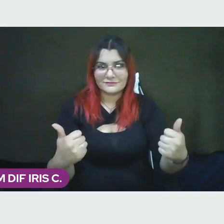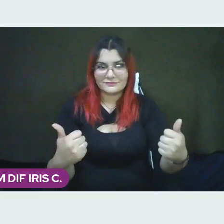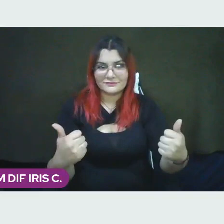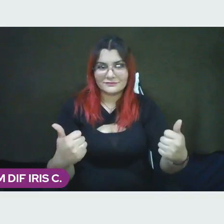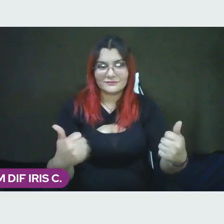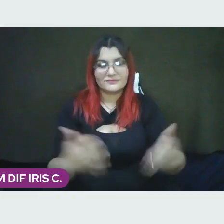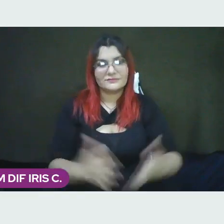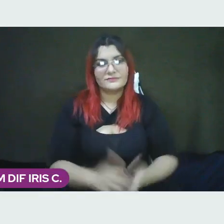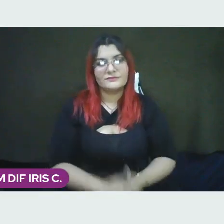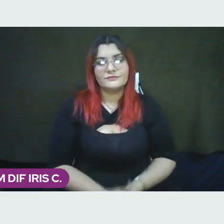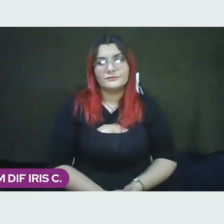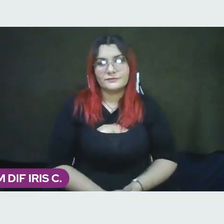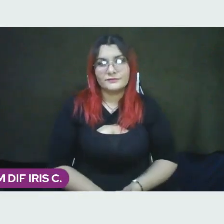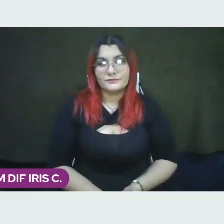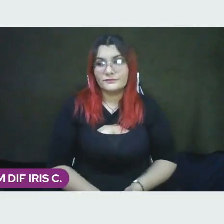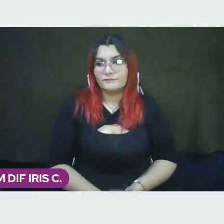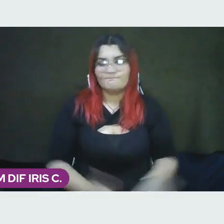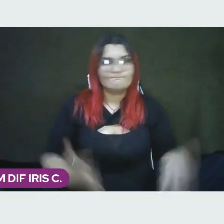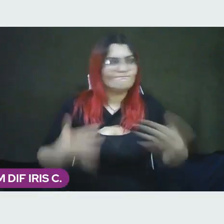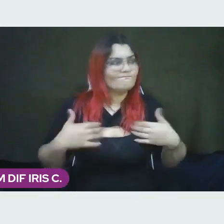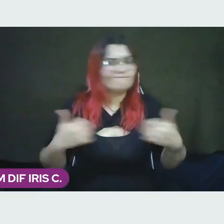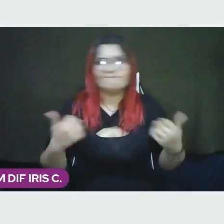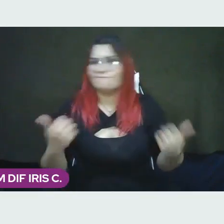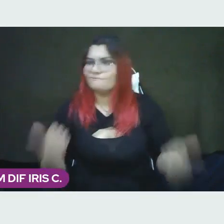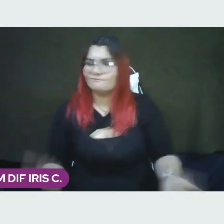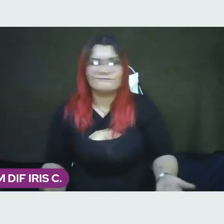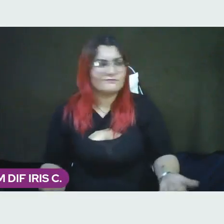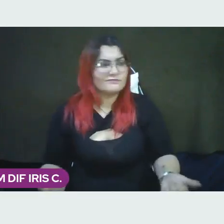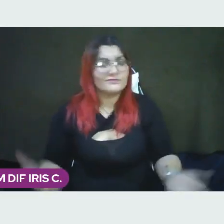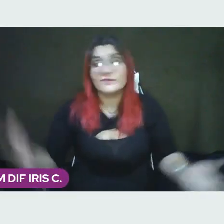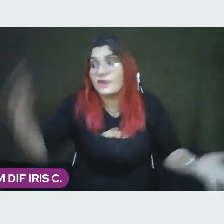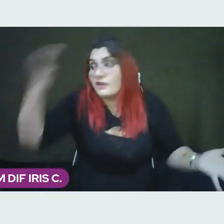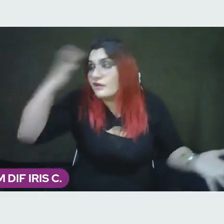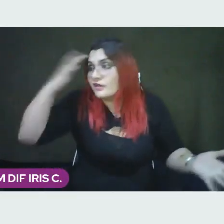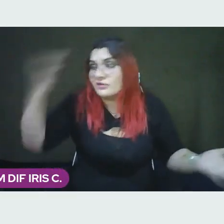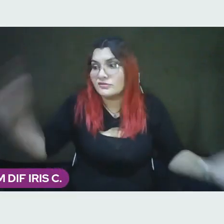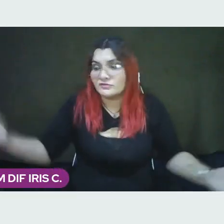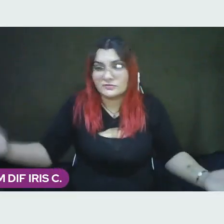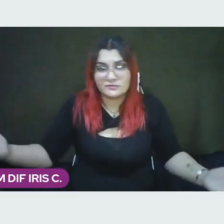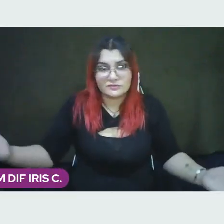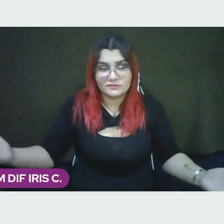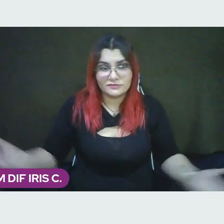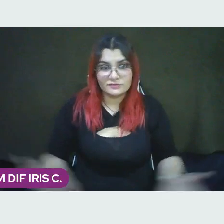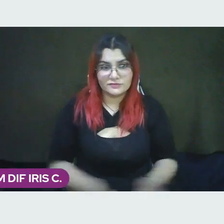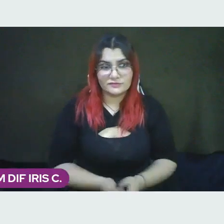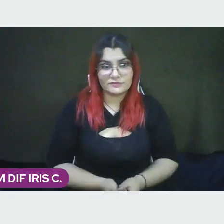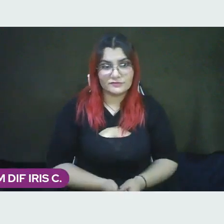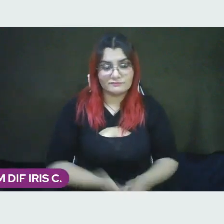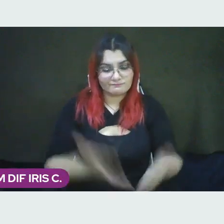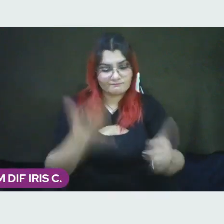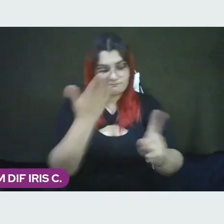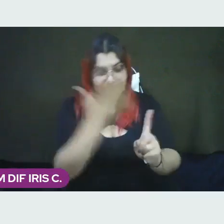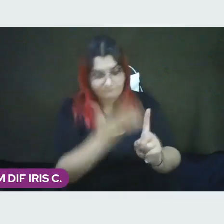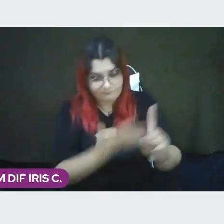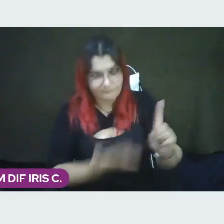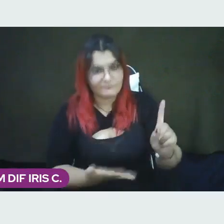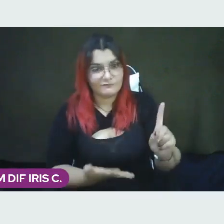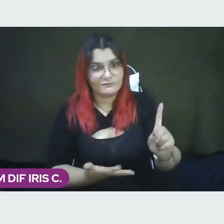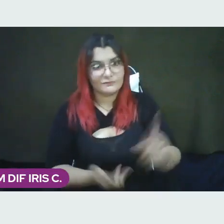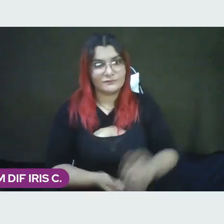ese conocimiento. En la clínica se conoce como un insight, es